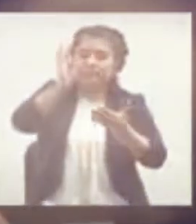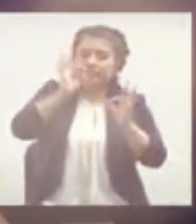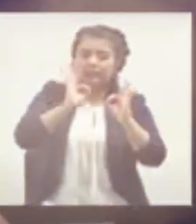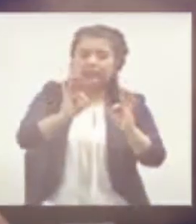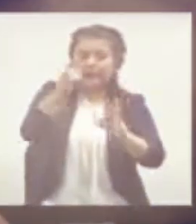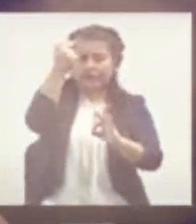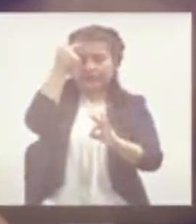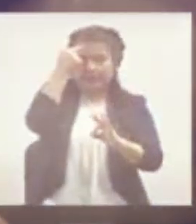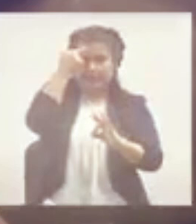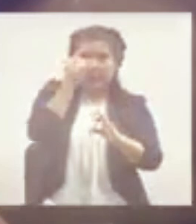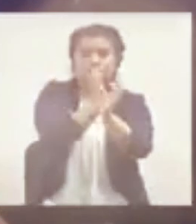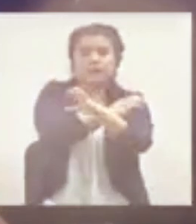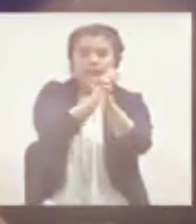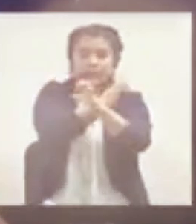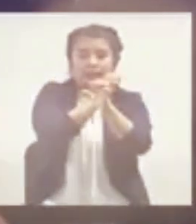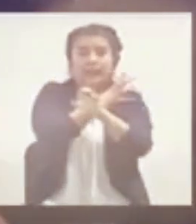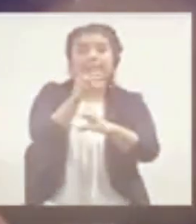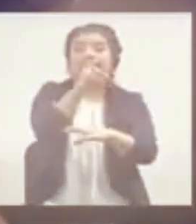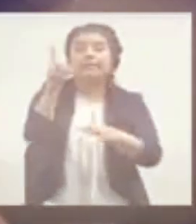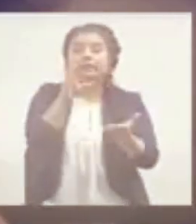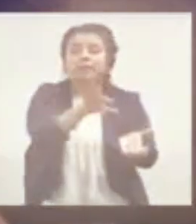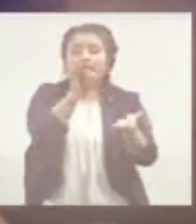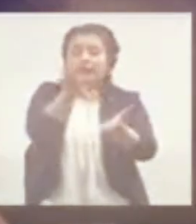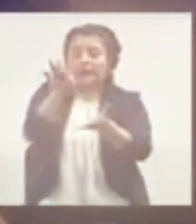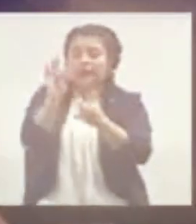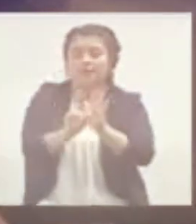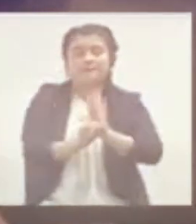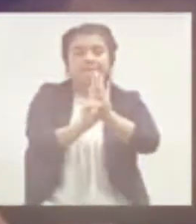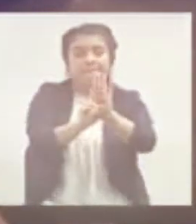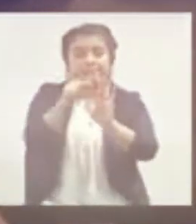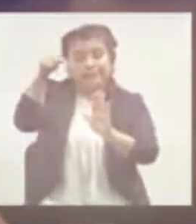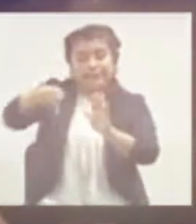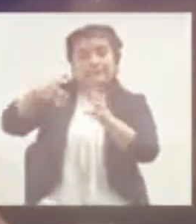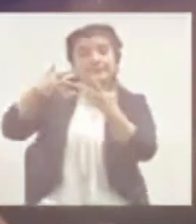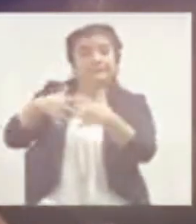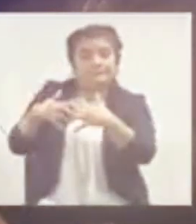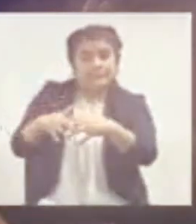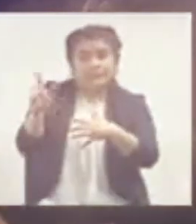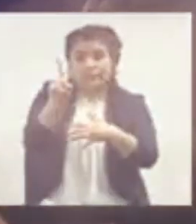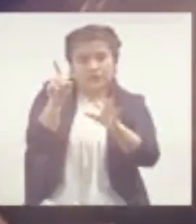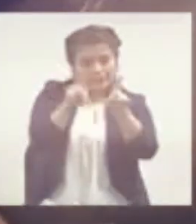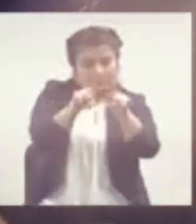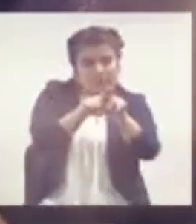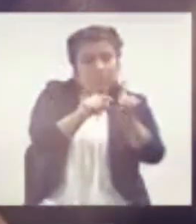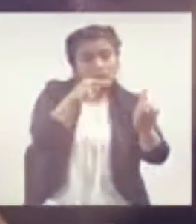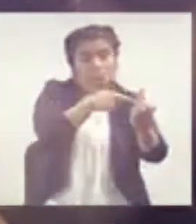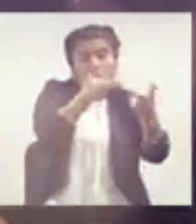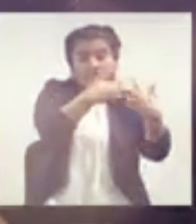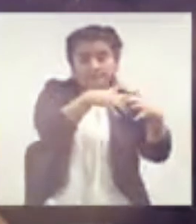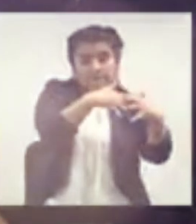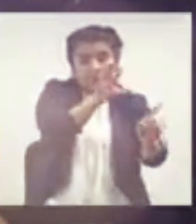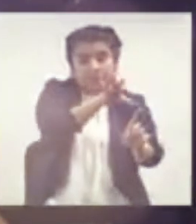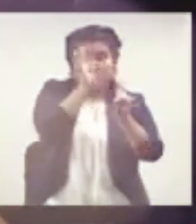criterios estratégicos de dónde se seleccionará y nombrará al representante de este sector. No es lo mismo que se nombre a un miembro de una empresa